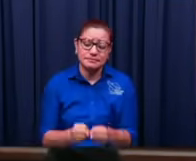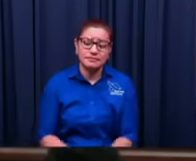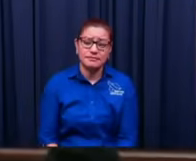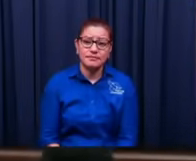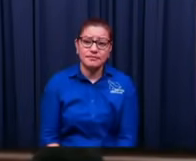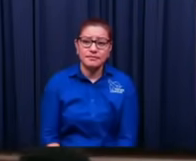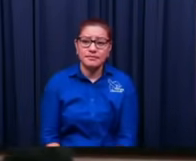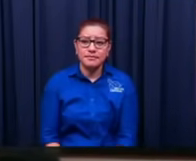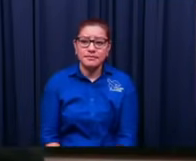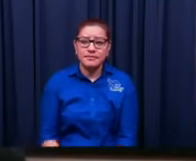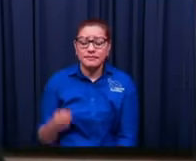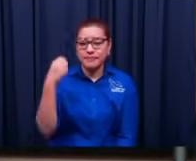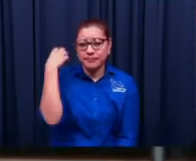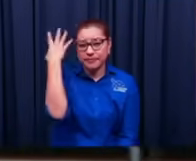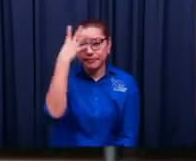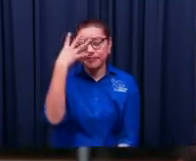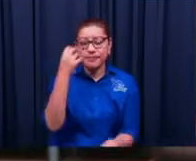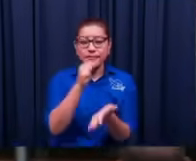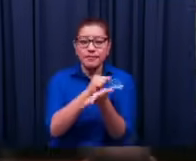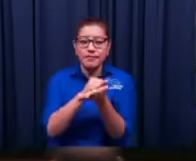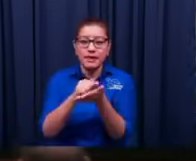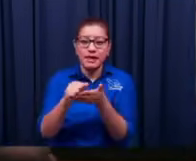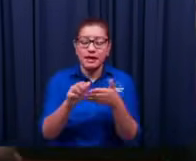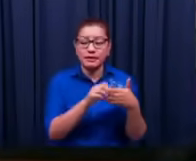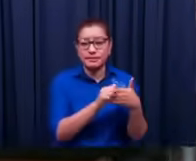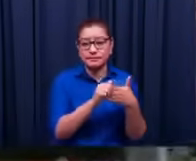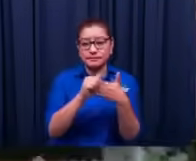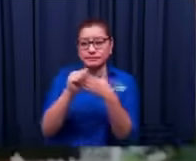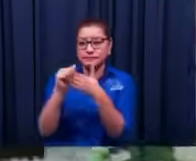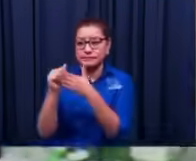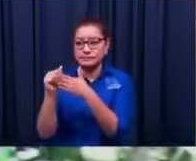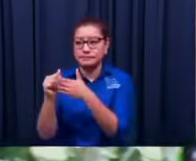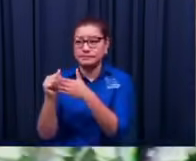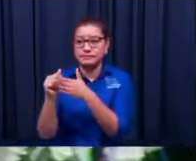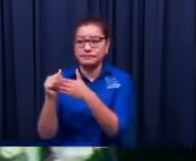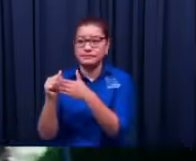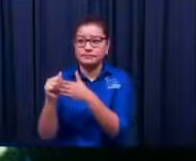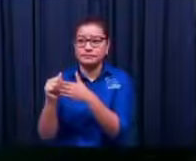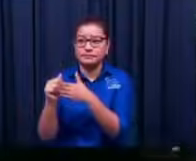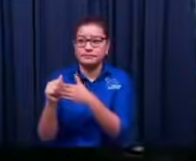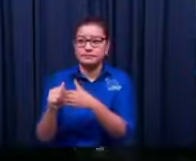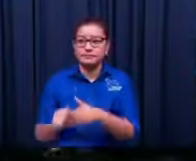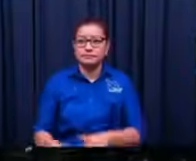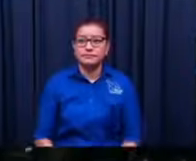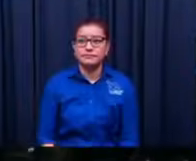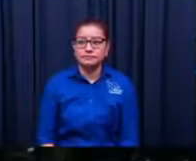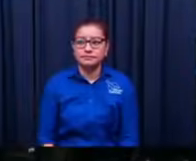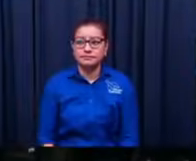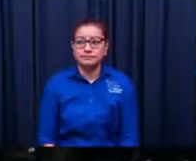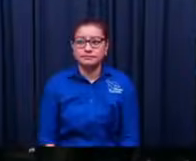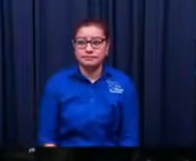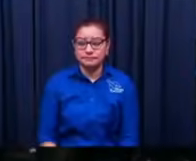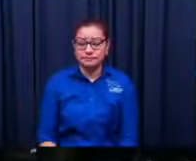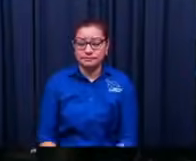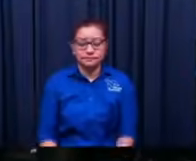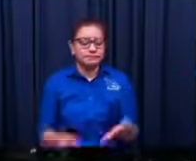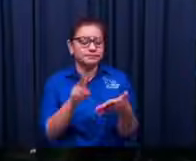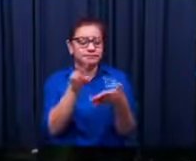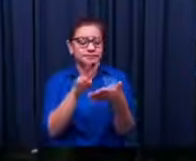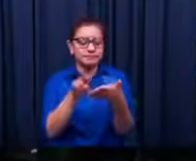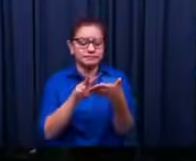que solo el Espíritu Santo nos puede guiar. Entonces sí, hermano Sergio, pero recuerde, no se me aleje del tema. Sí, no me voy a